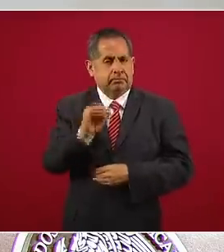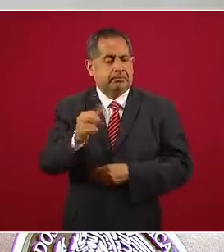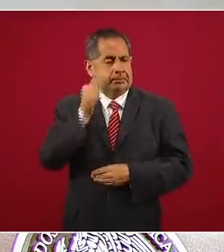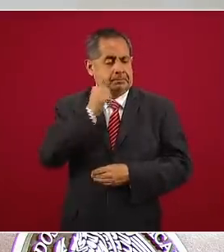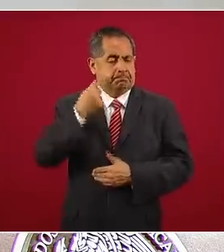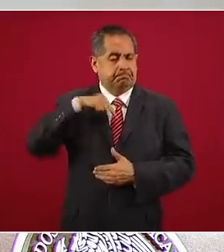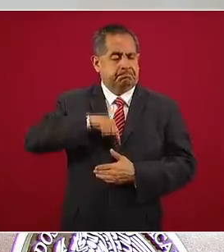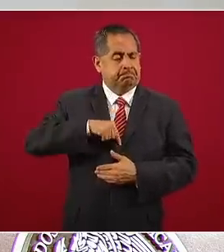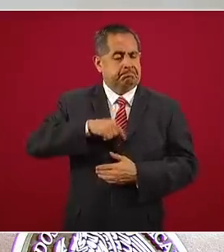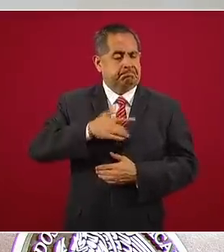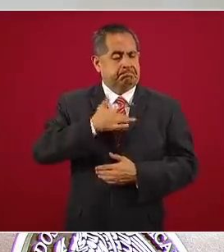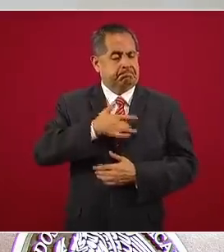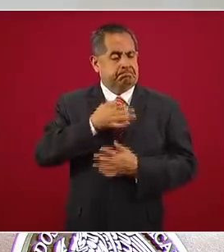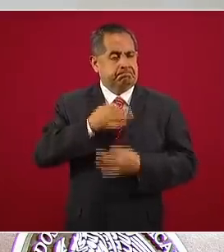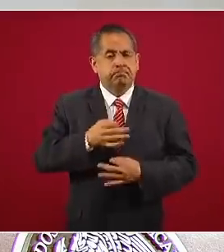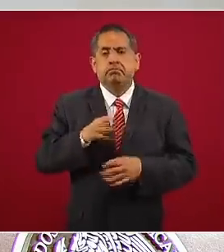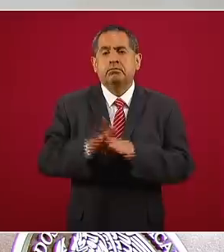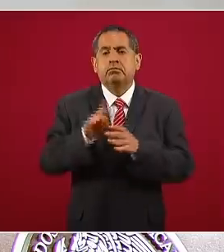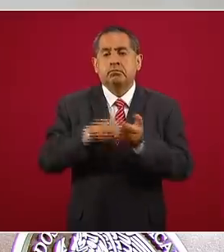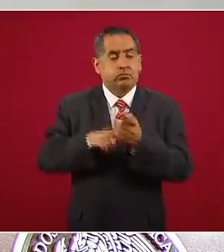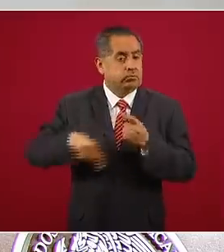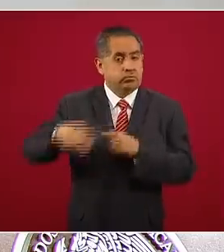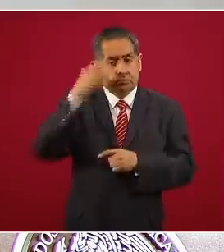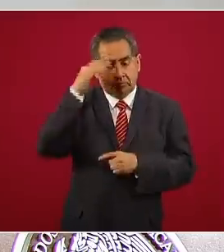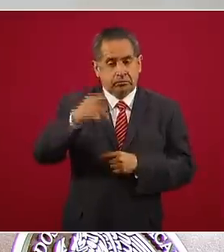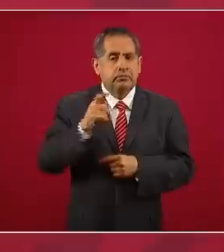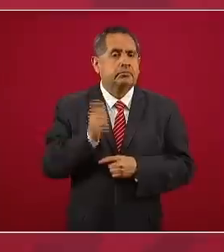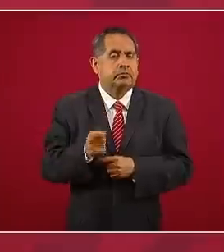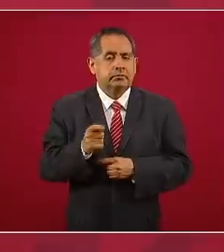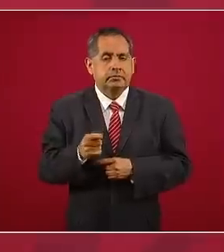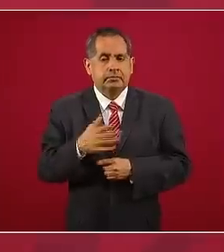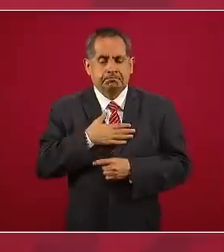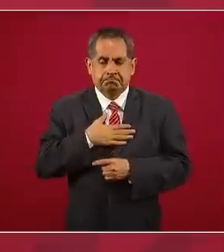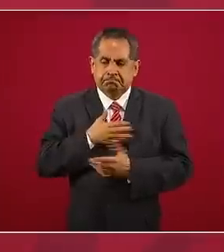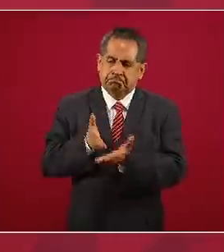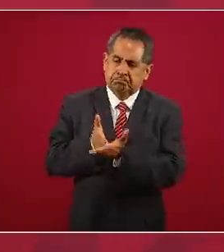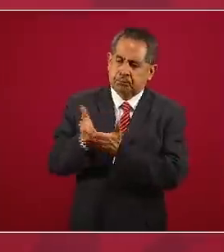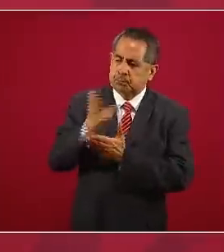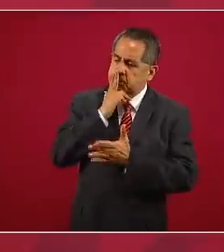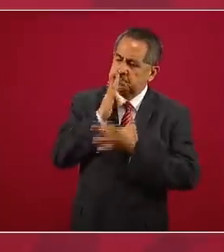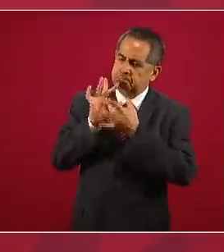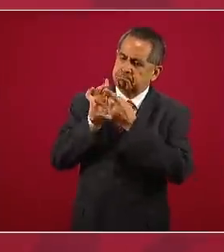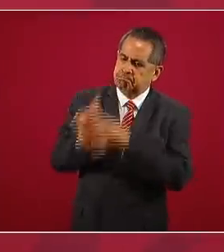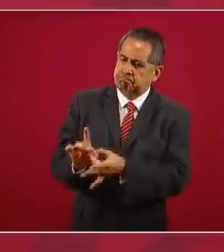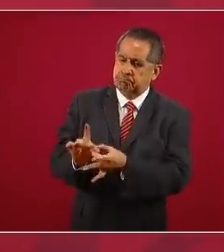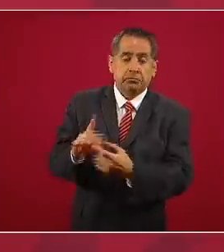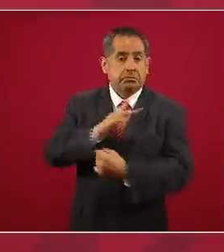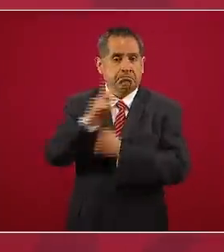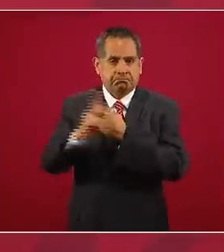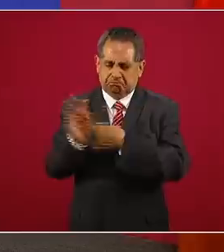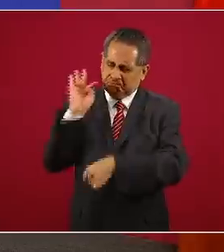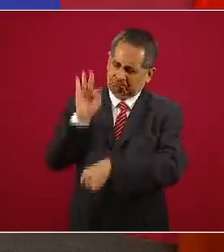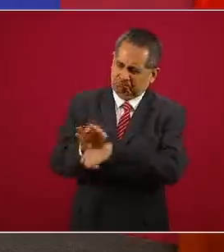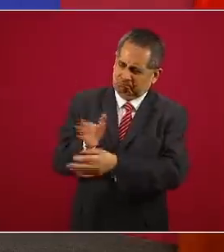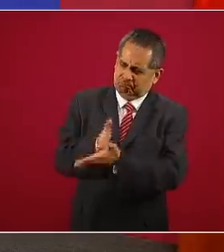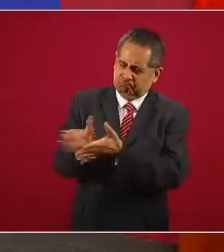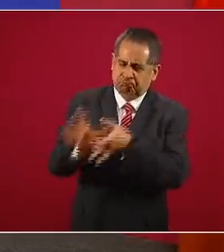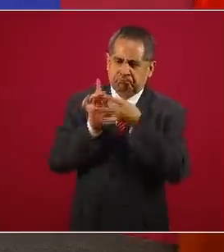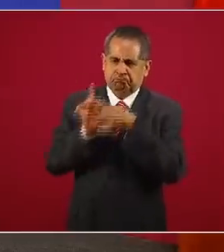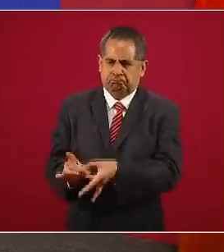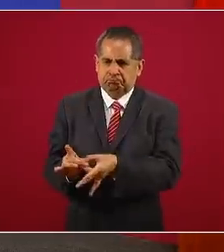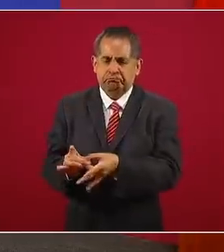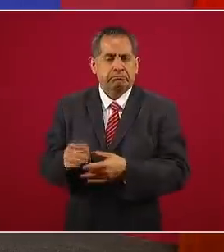pero más en los tiempos que vivimos y esa virtud es la lealtad la lealtad al país lealtad que